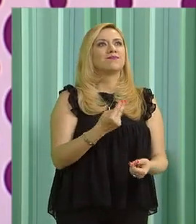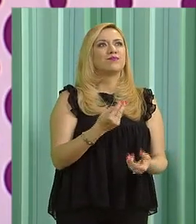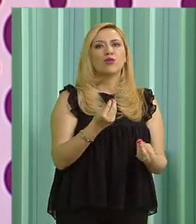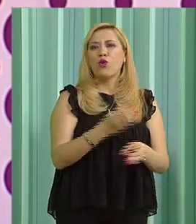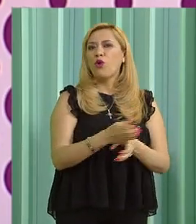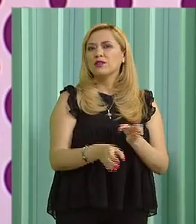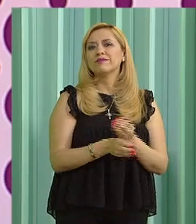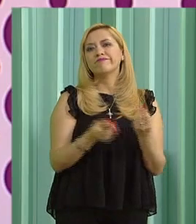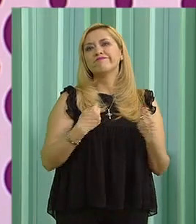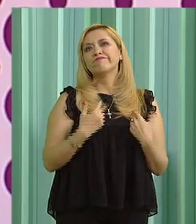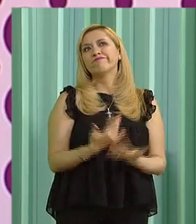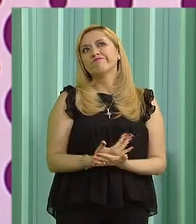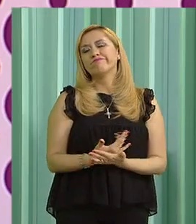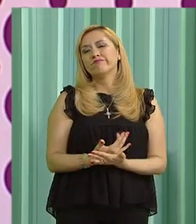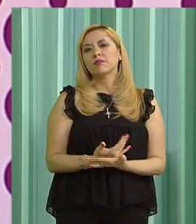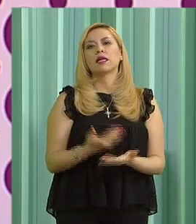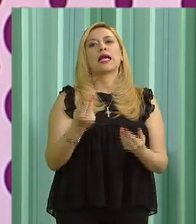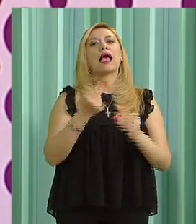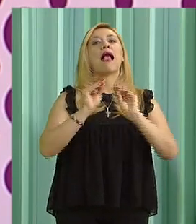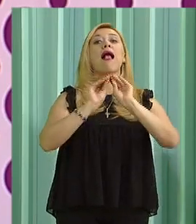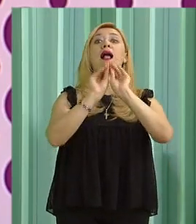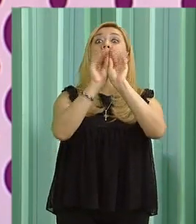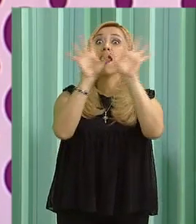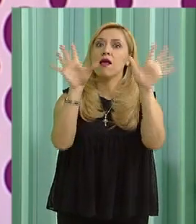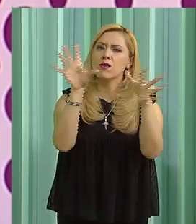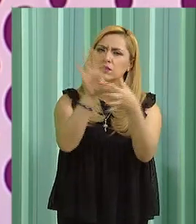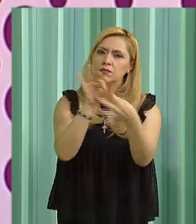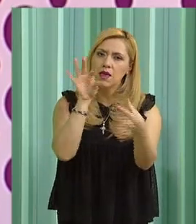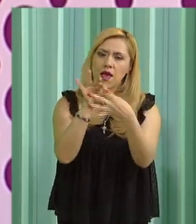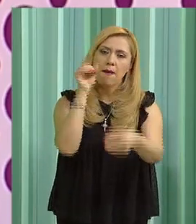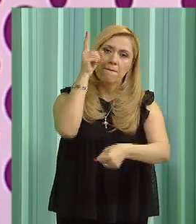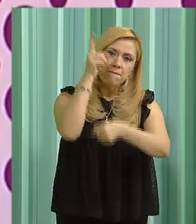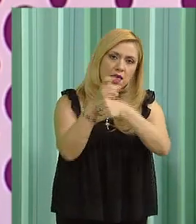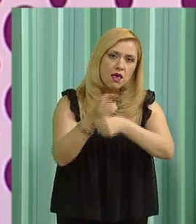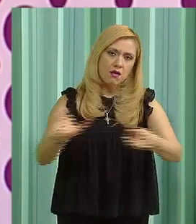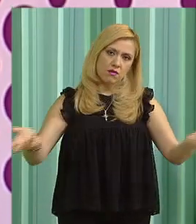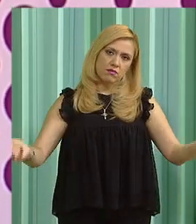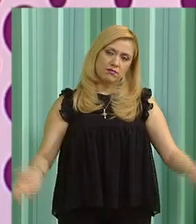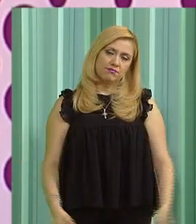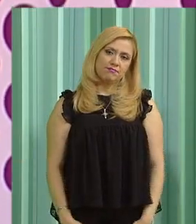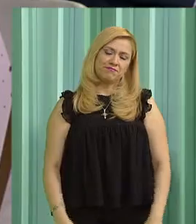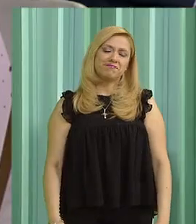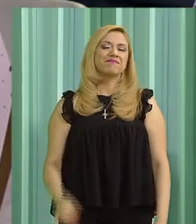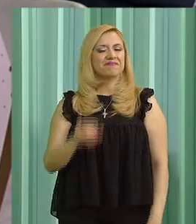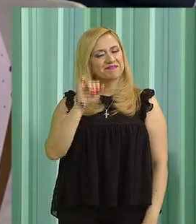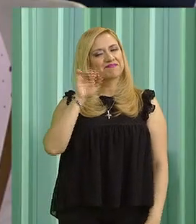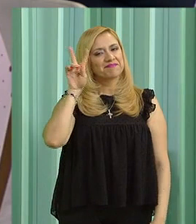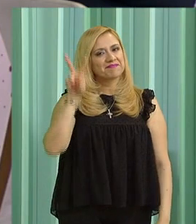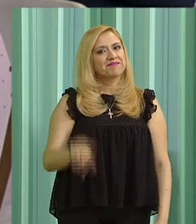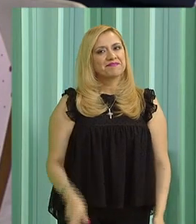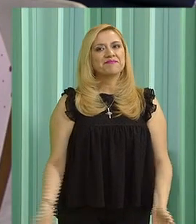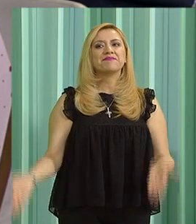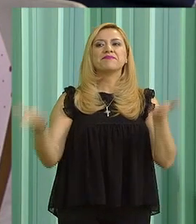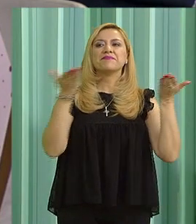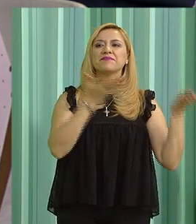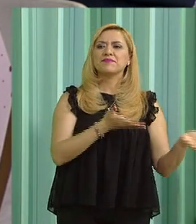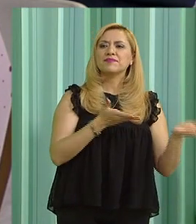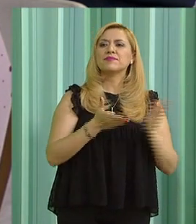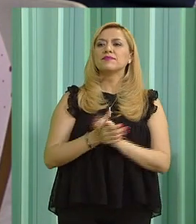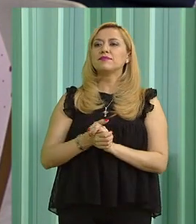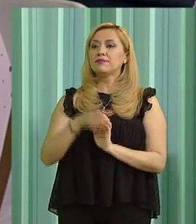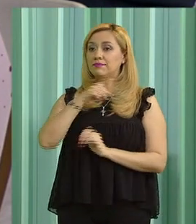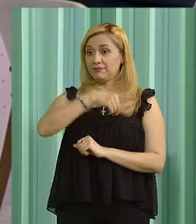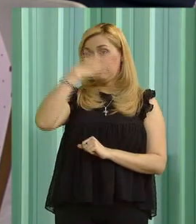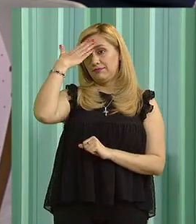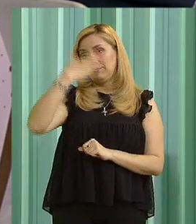esto creo que es un excelente primer auxilio. Muy bien. Sí, claro que sí. Y de esto conoce muy